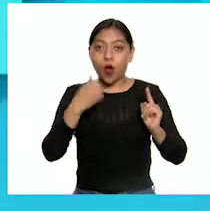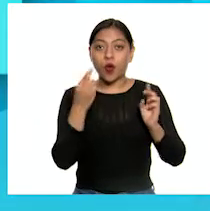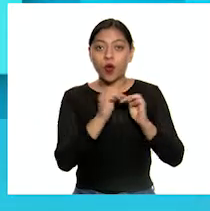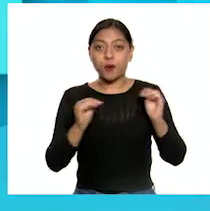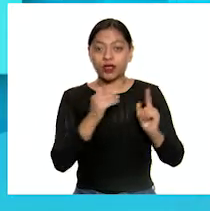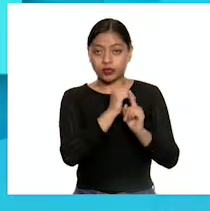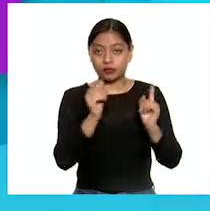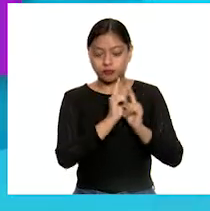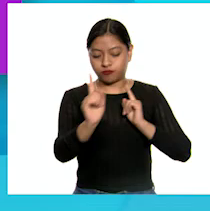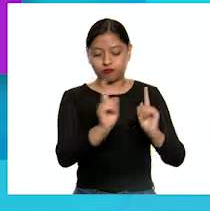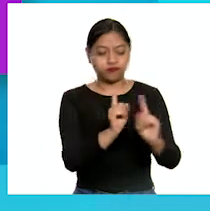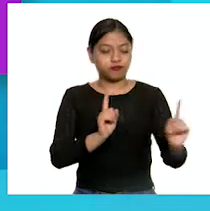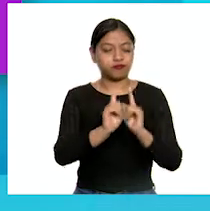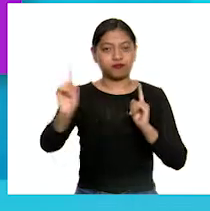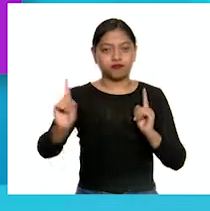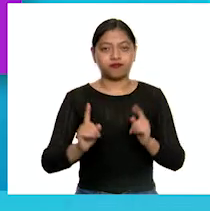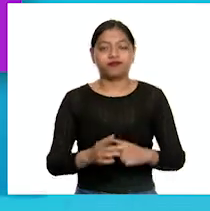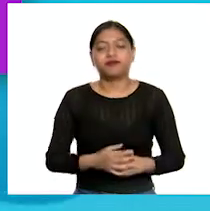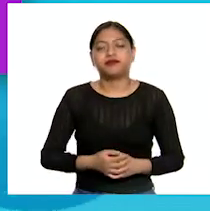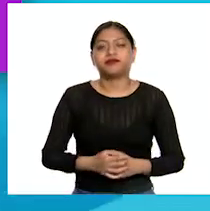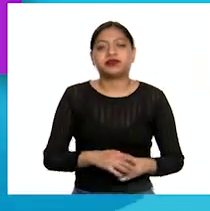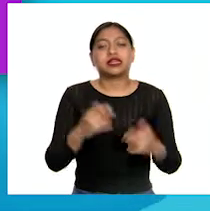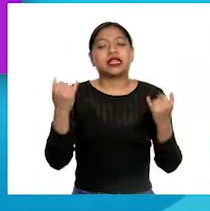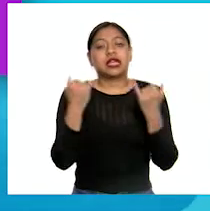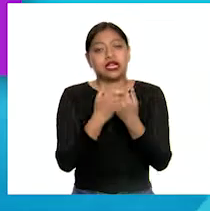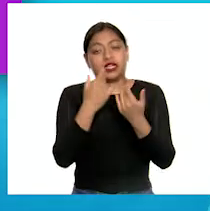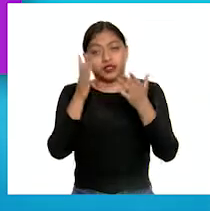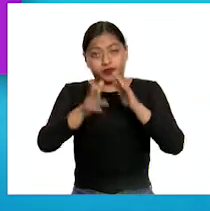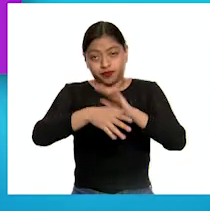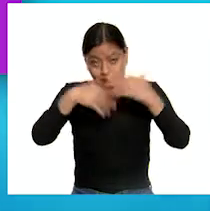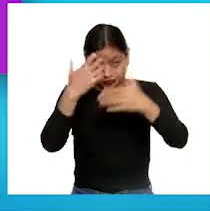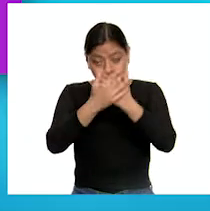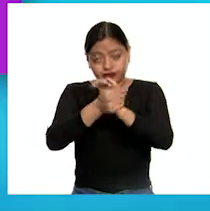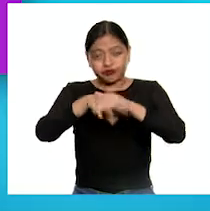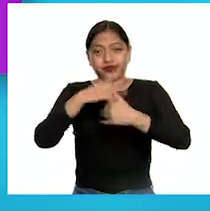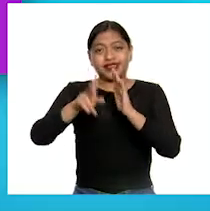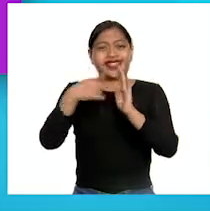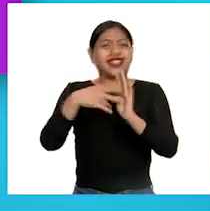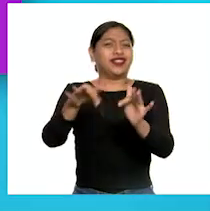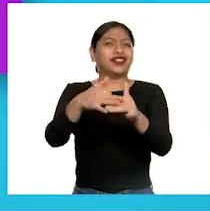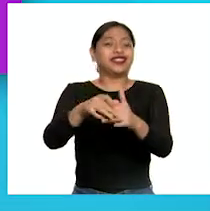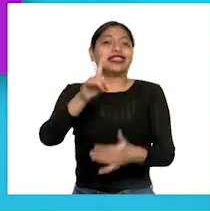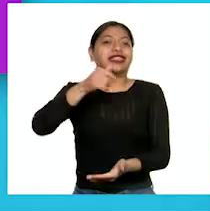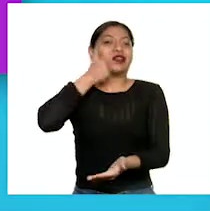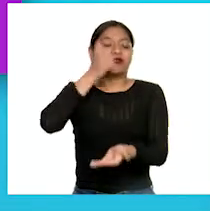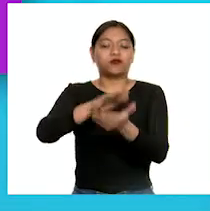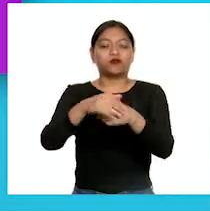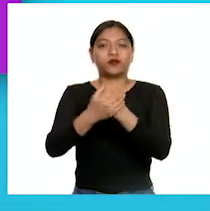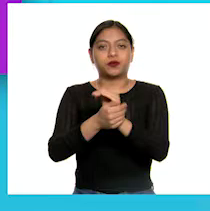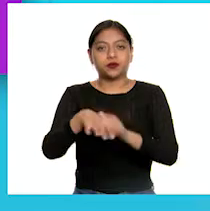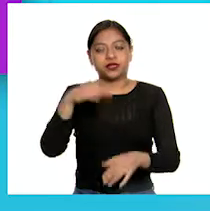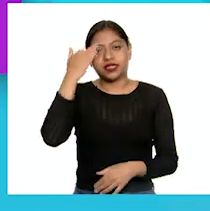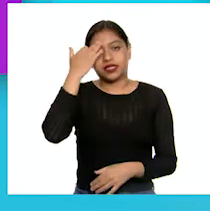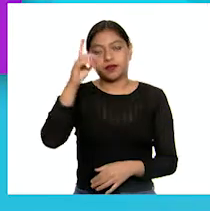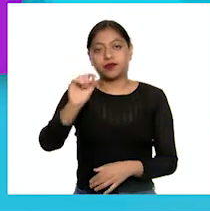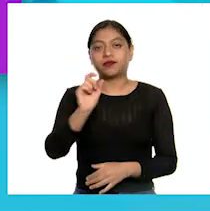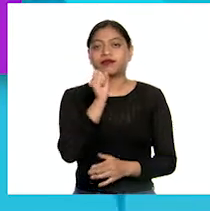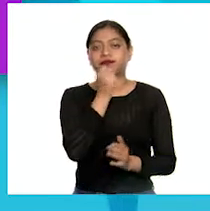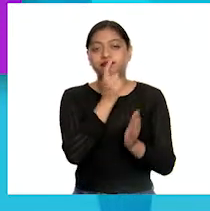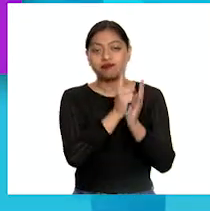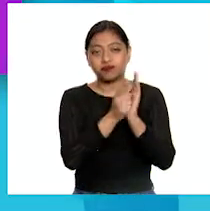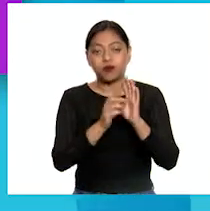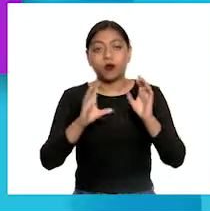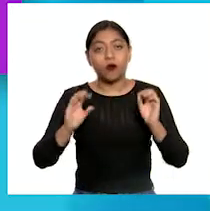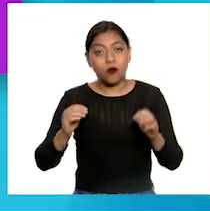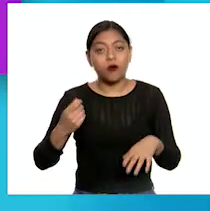1,5 metros entre tú y los demás. Lávate las manos muy seguido con agua y jabón por lo menos durante 20 segundos o